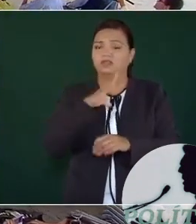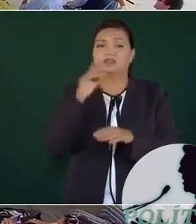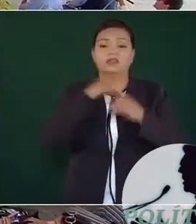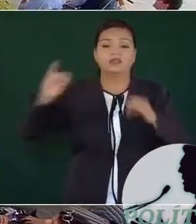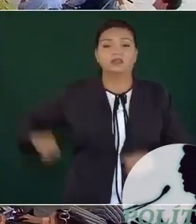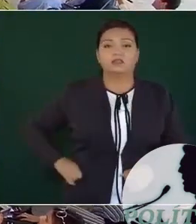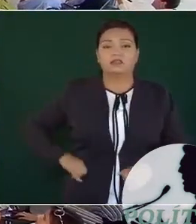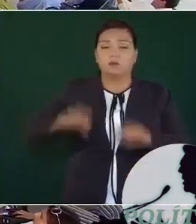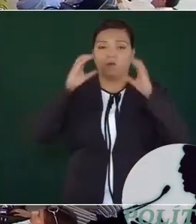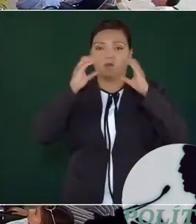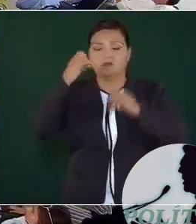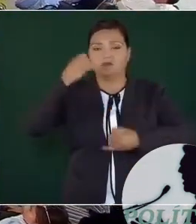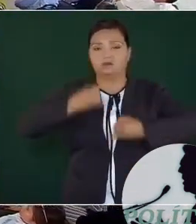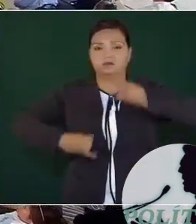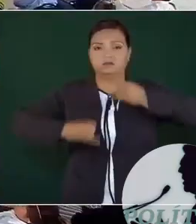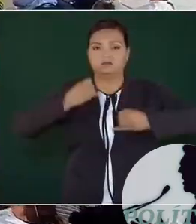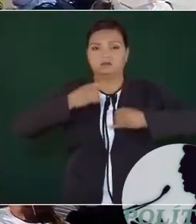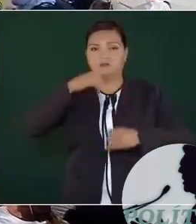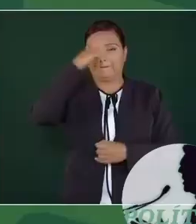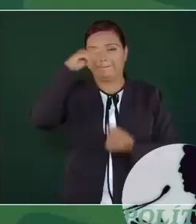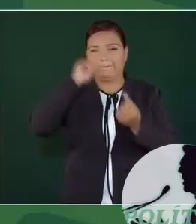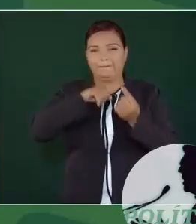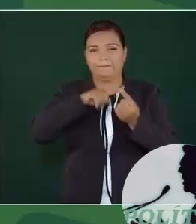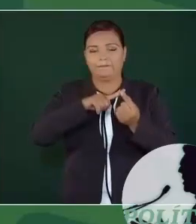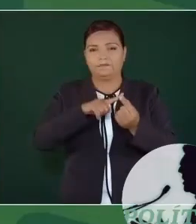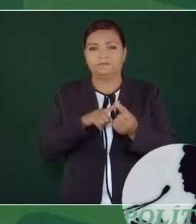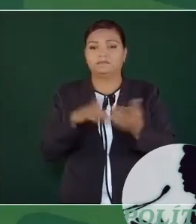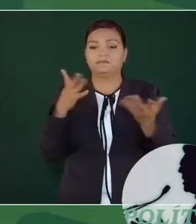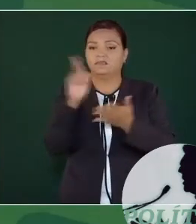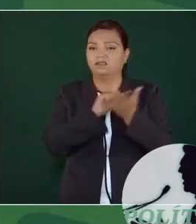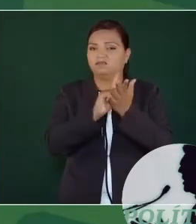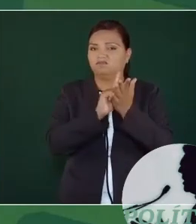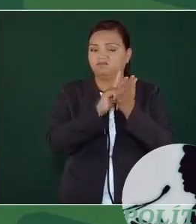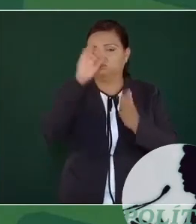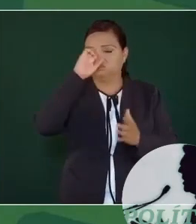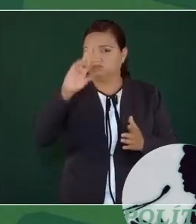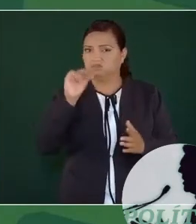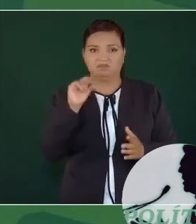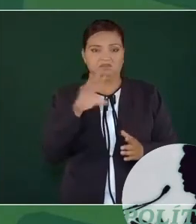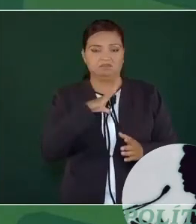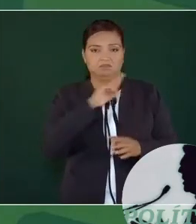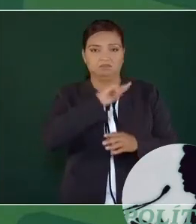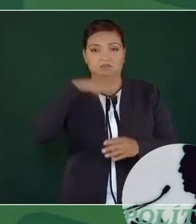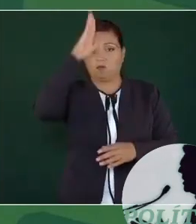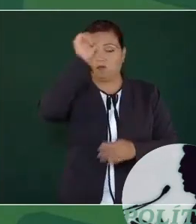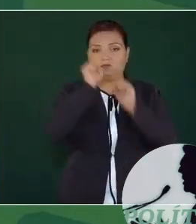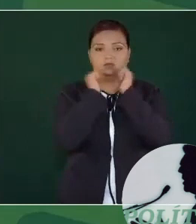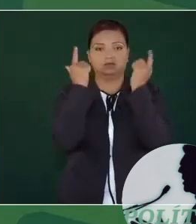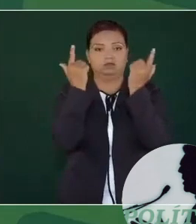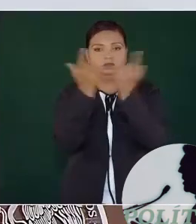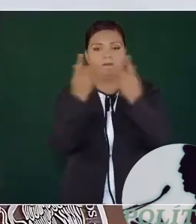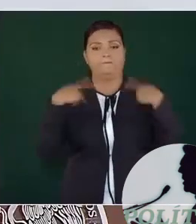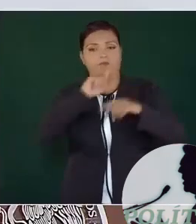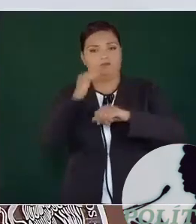la Procuración de Justicia para que quienes infrinjan las leyes de nuestro pacto social sean